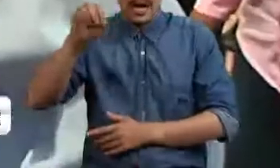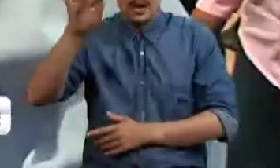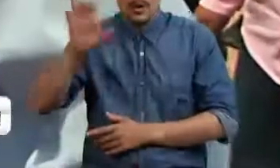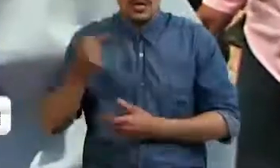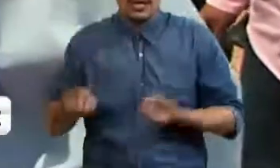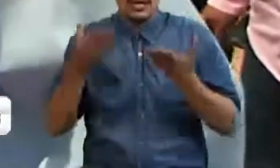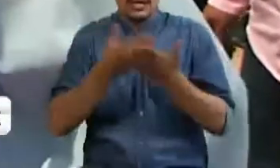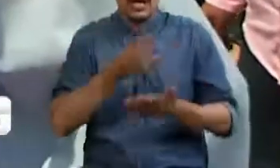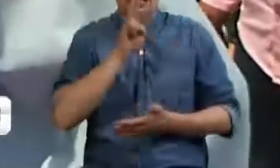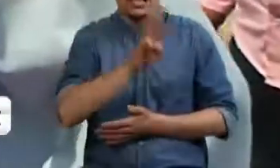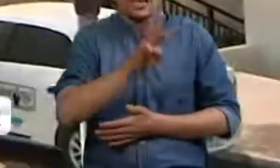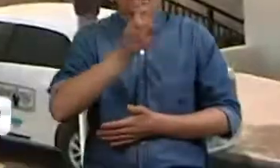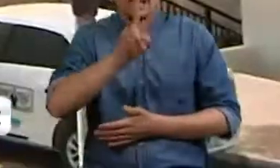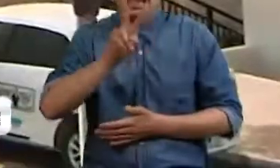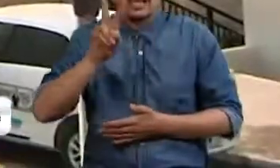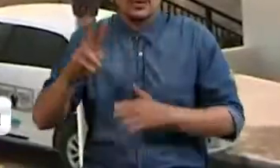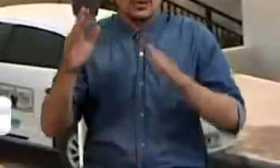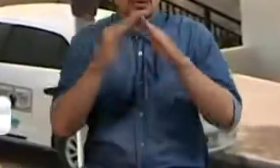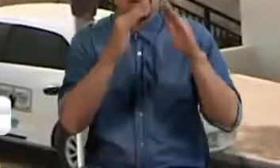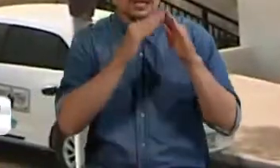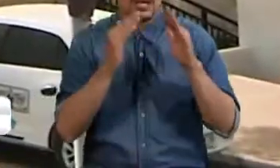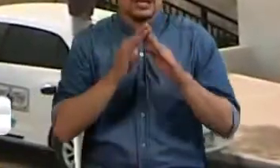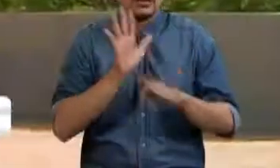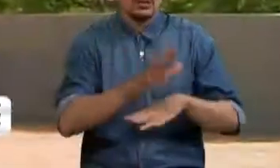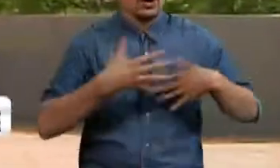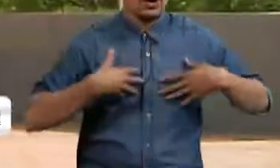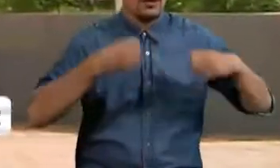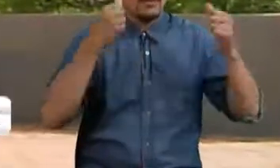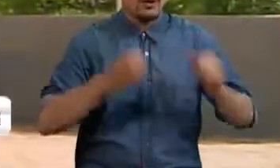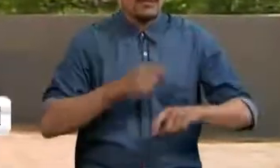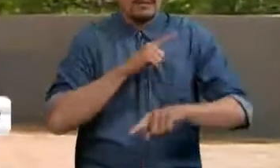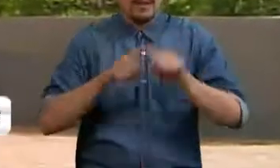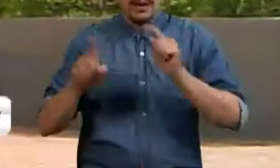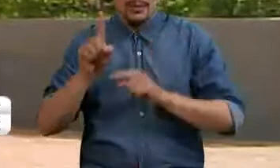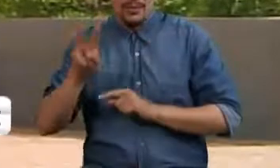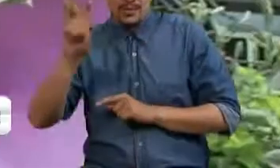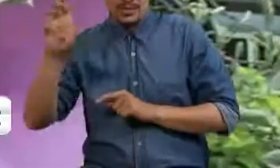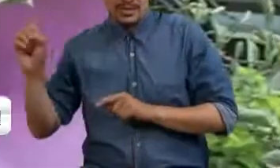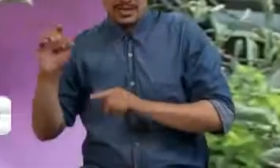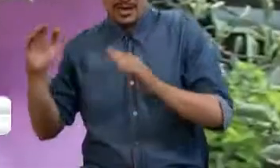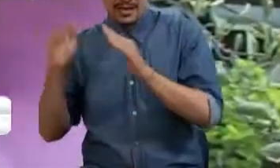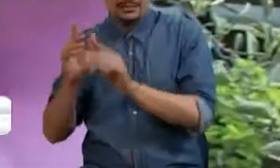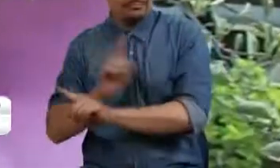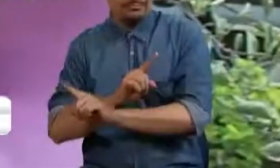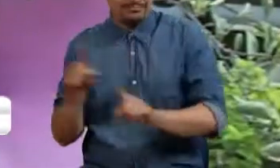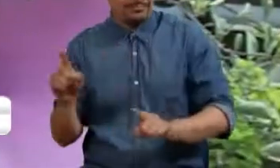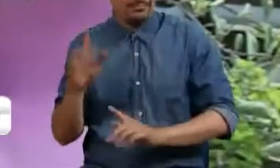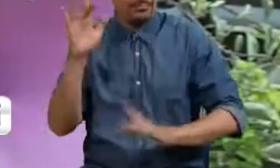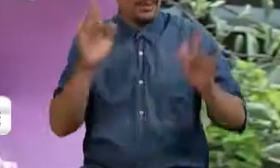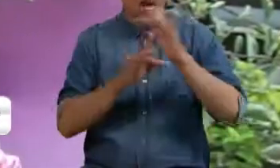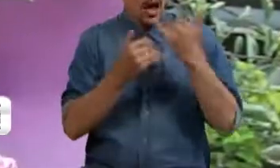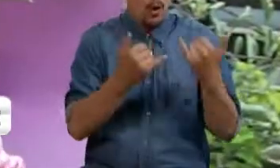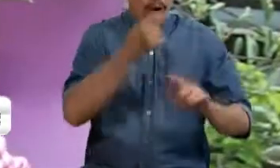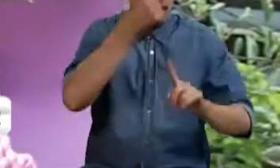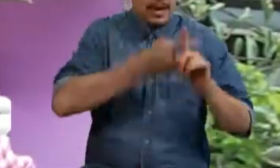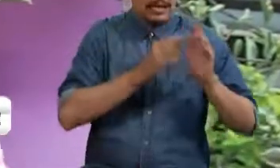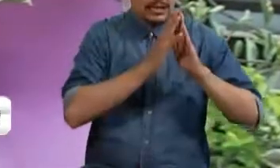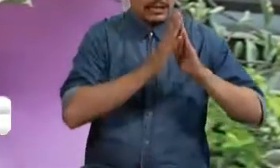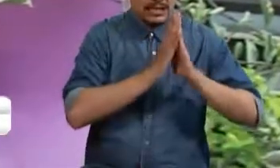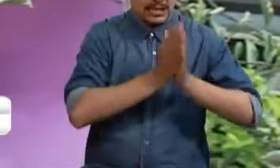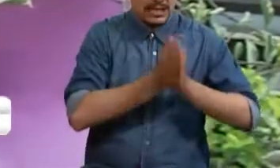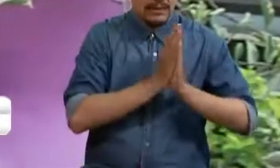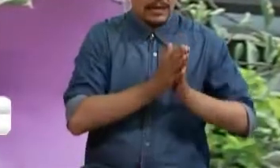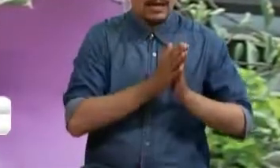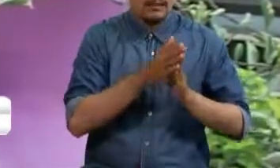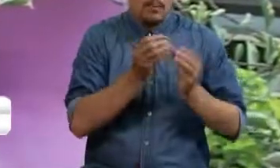entregado 322 viviendas a los propietarios y no 180 se espera que ahorita en diciembre pues habiten la gran